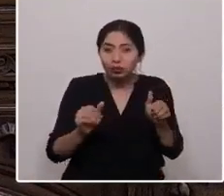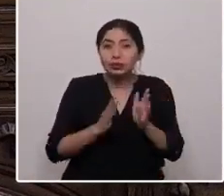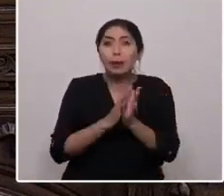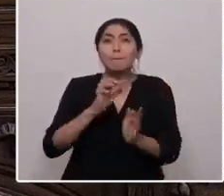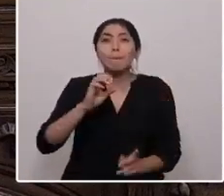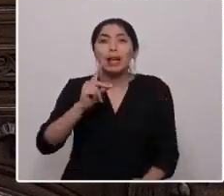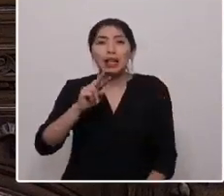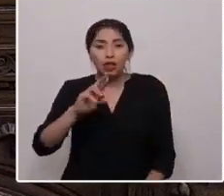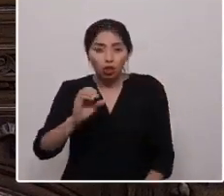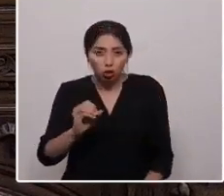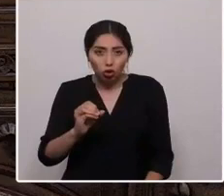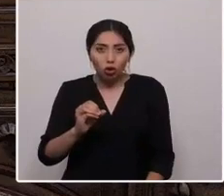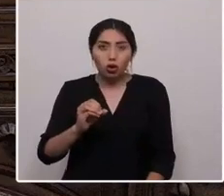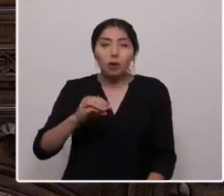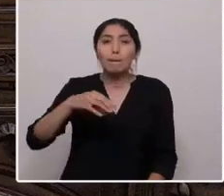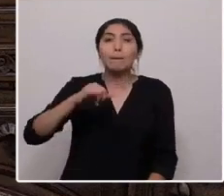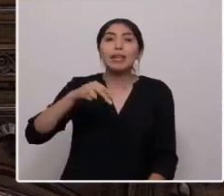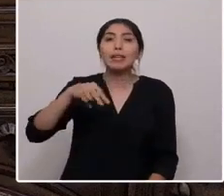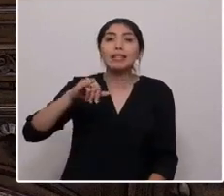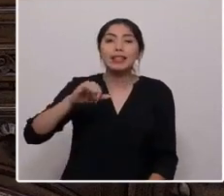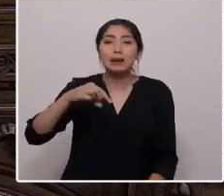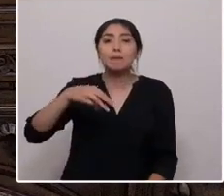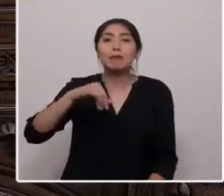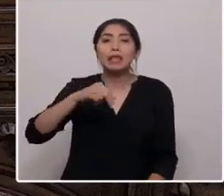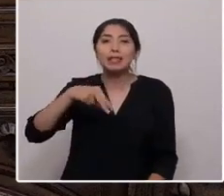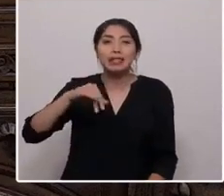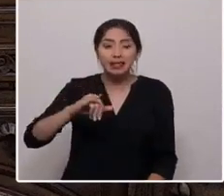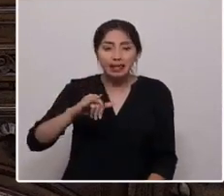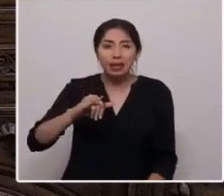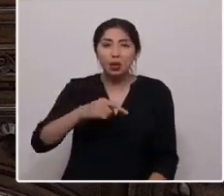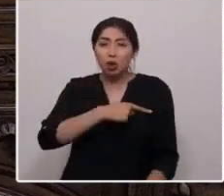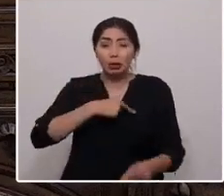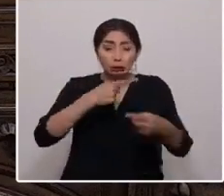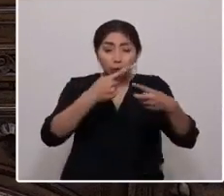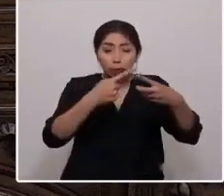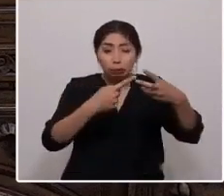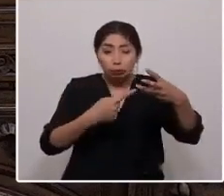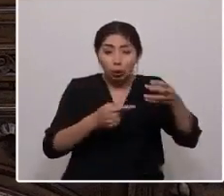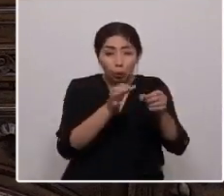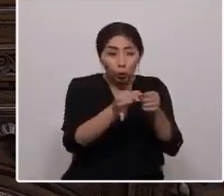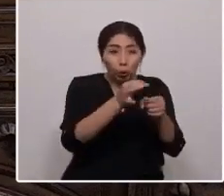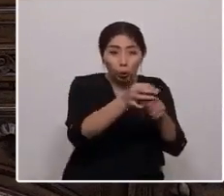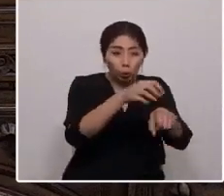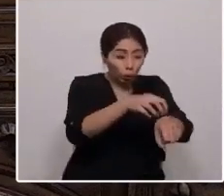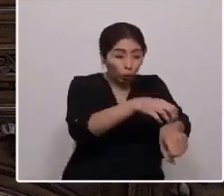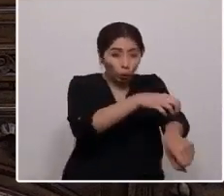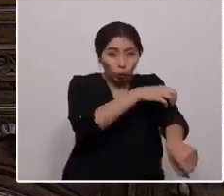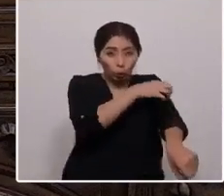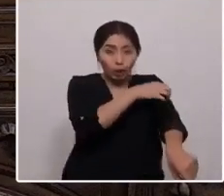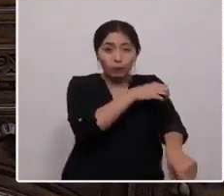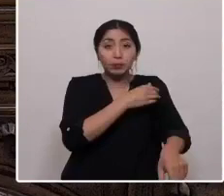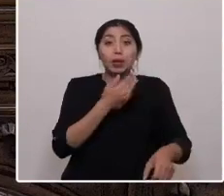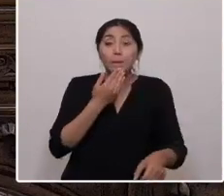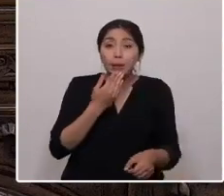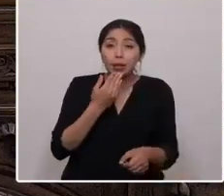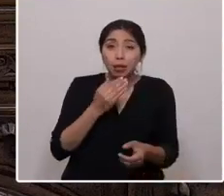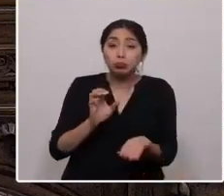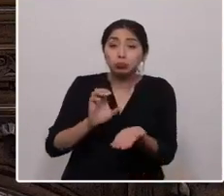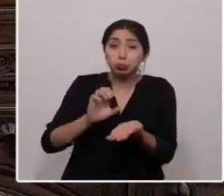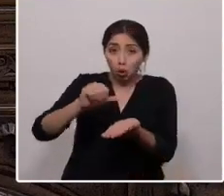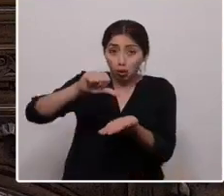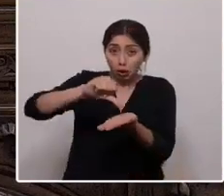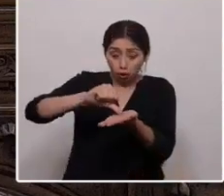mini mini cebollar skott ahn y tantos otros territorios así como centros urbanos como arica iquique